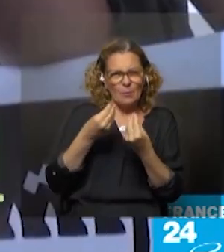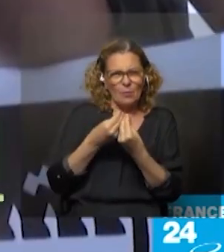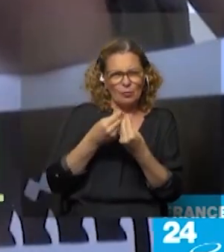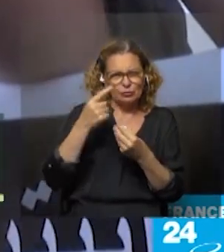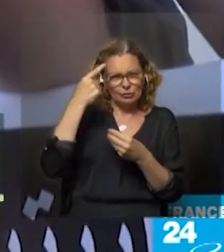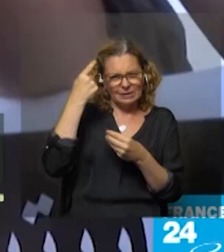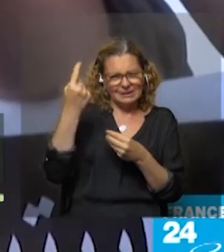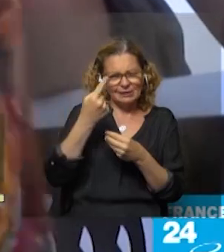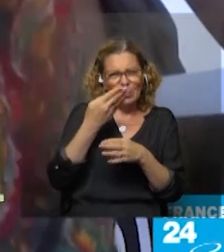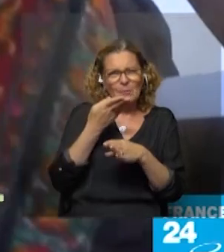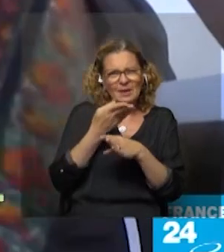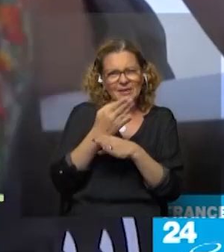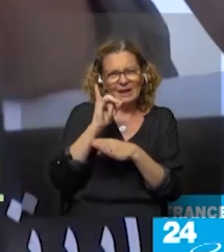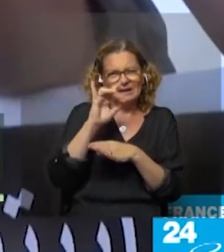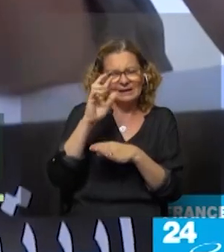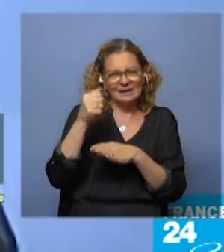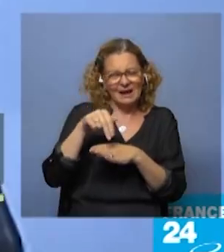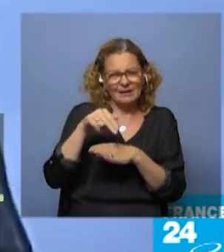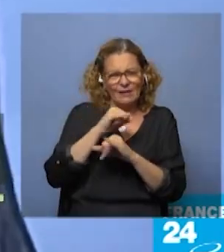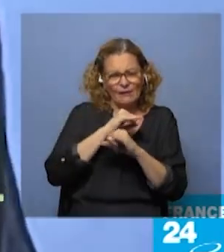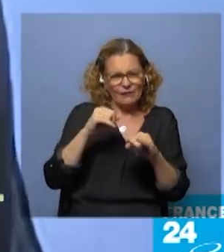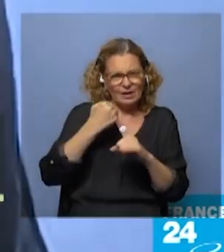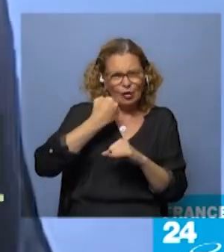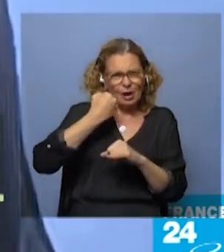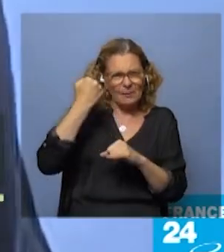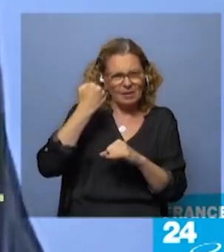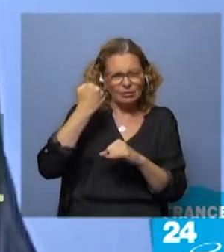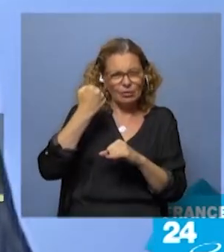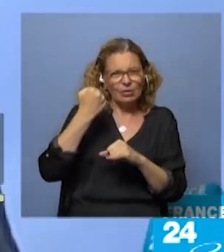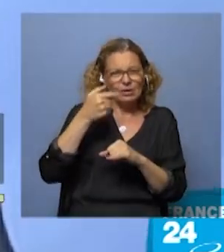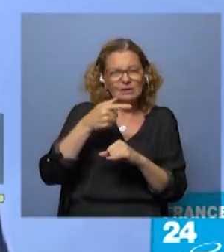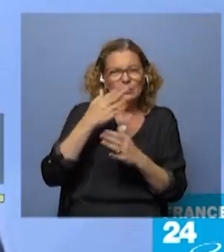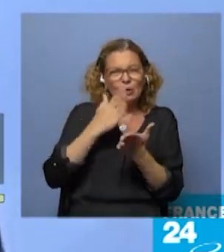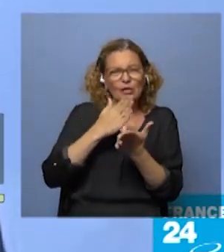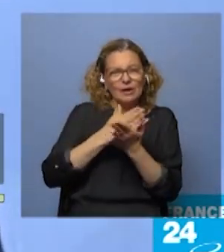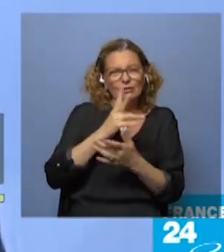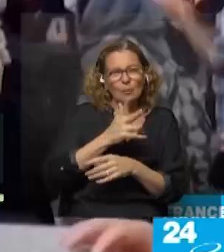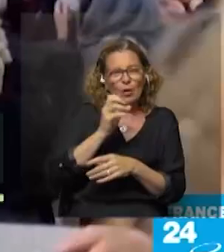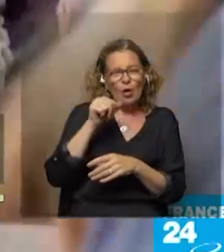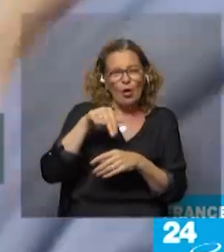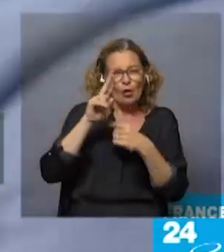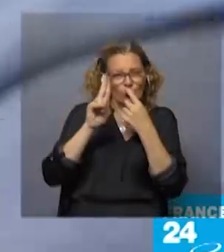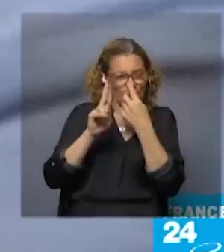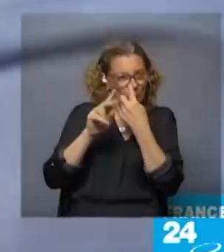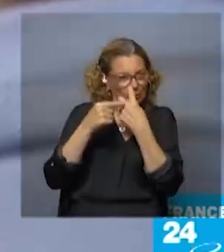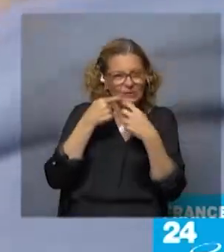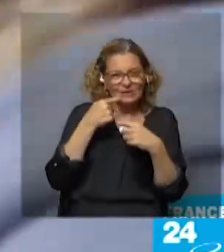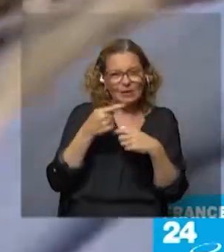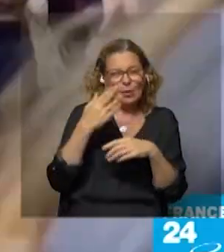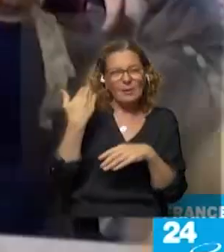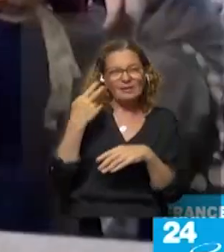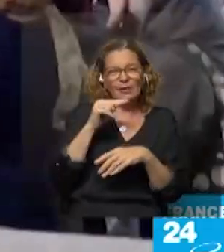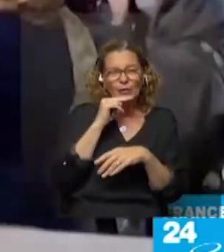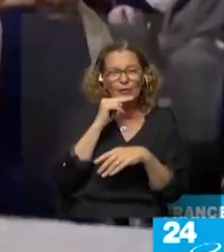Internacionales que pedían a Irán el fin de los ahorcamientos y el alto comisionado para los derechos humanos de la ONU folka churk dijo el pasado